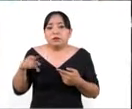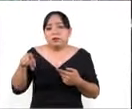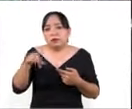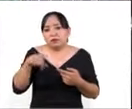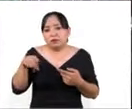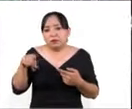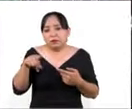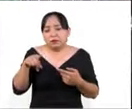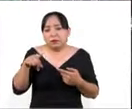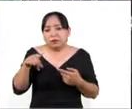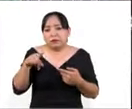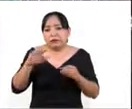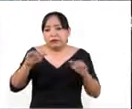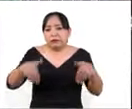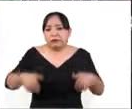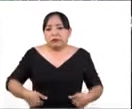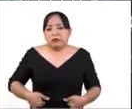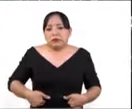Lesionados